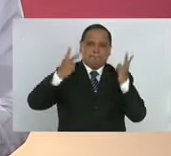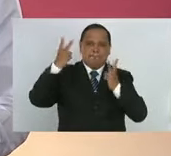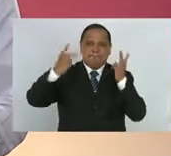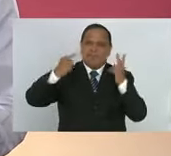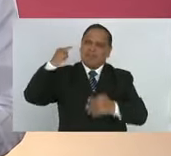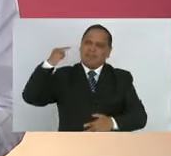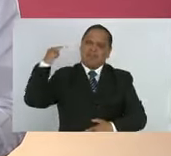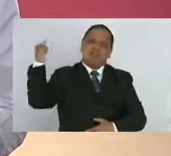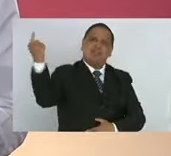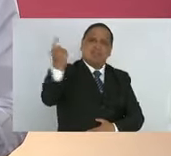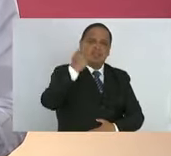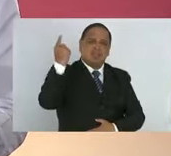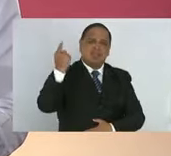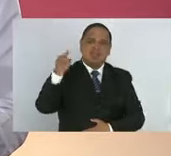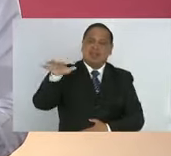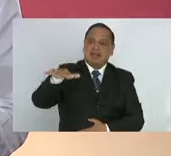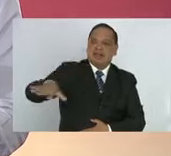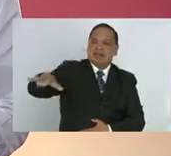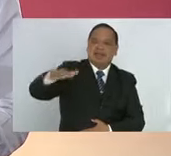por Yucatán